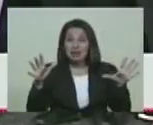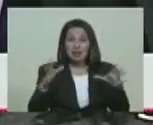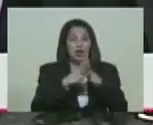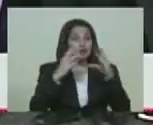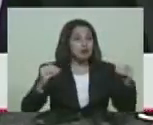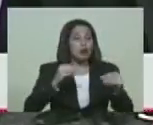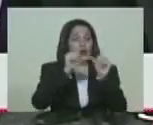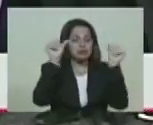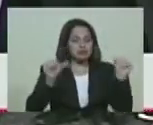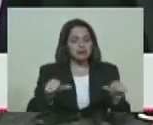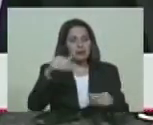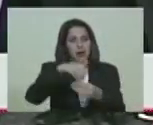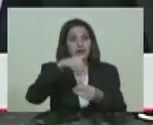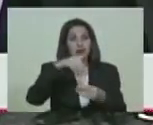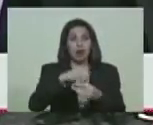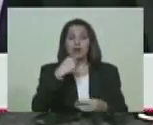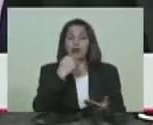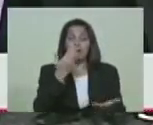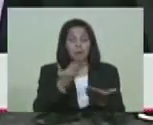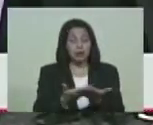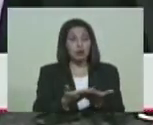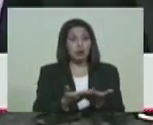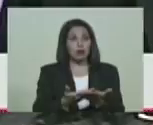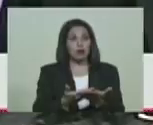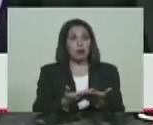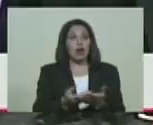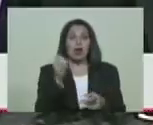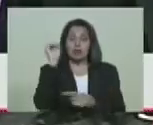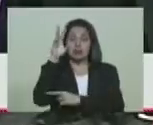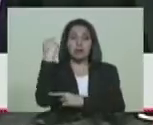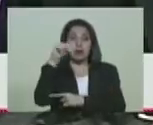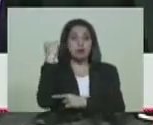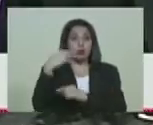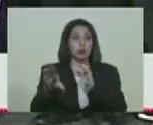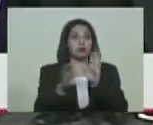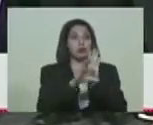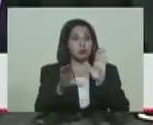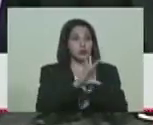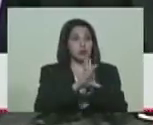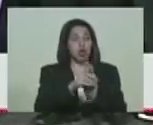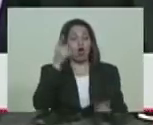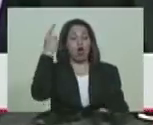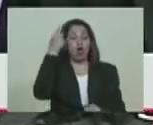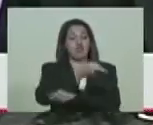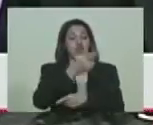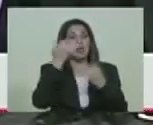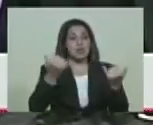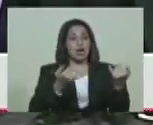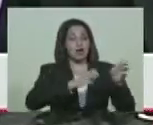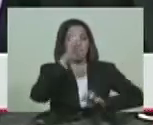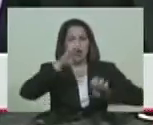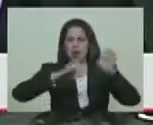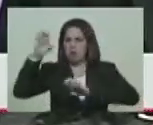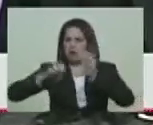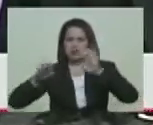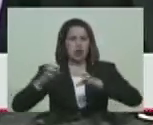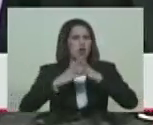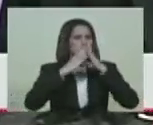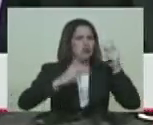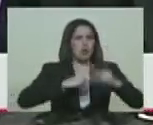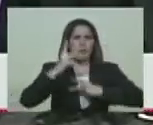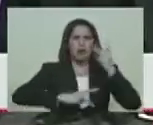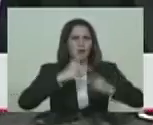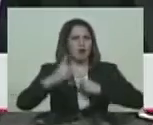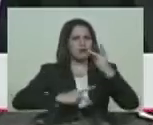electoral, yo le pido como jefe de Estado a la Asamblea Nacional Constituyente que ordene una auditoría de todo el proceso